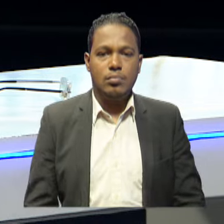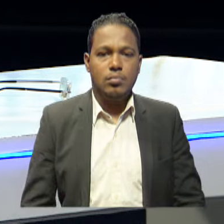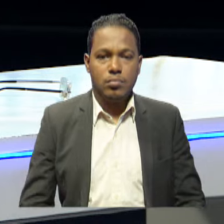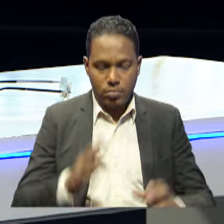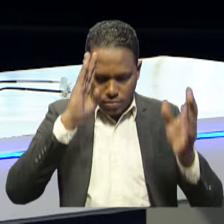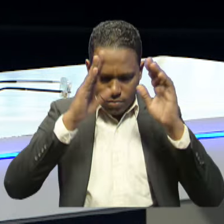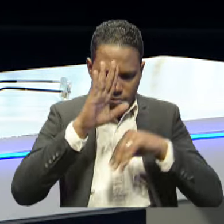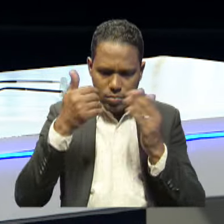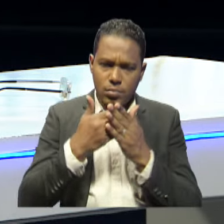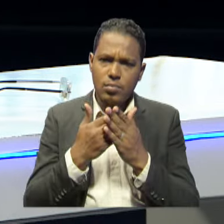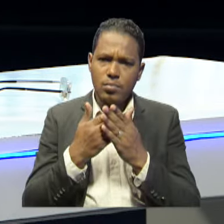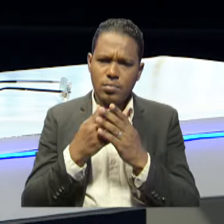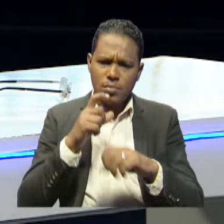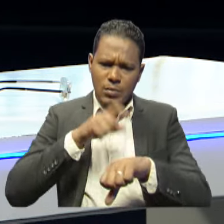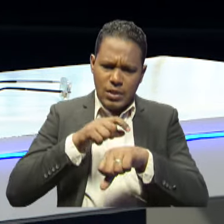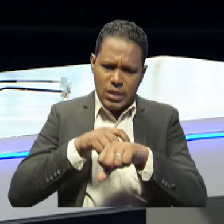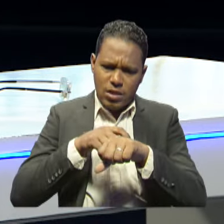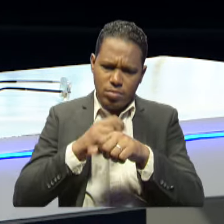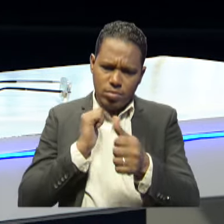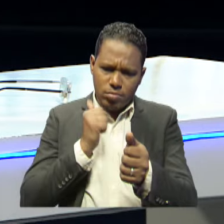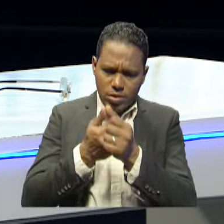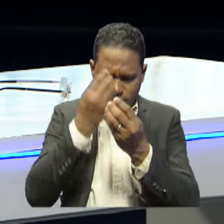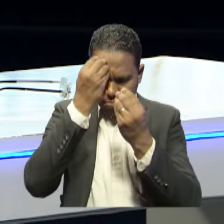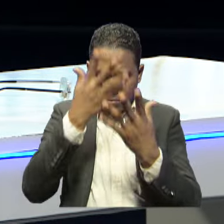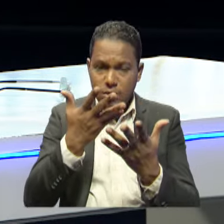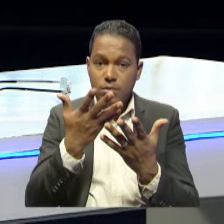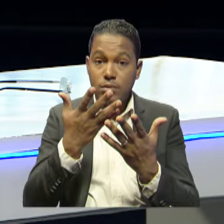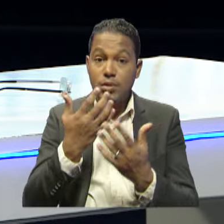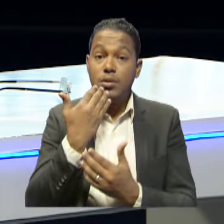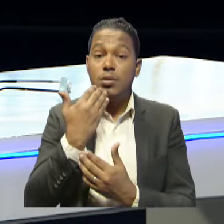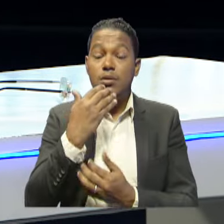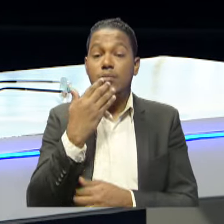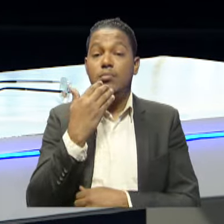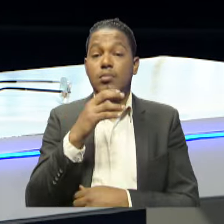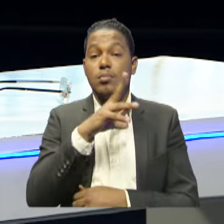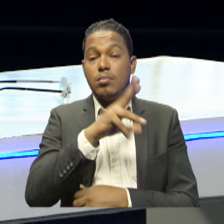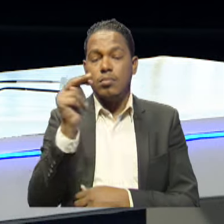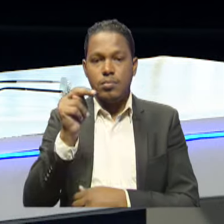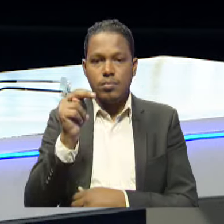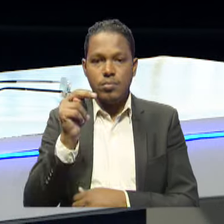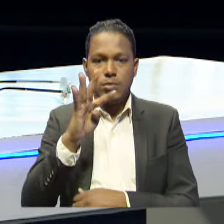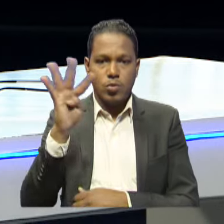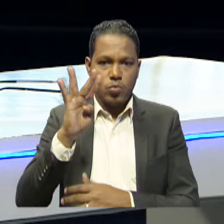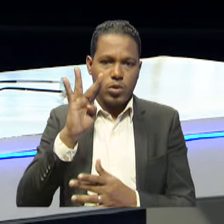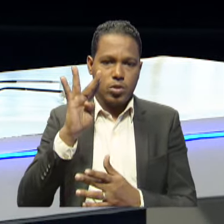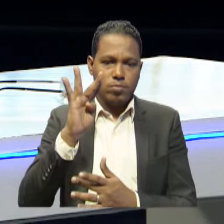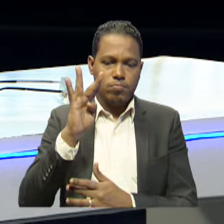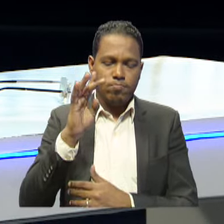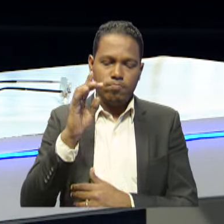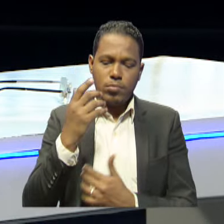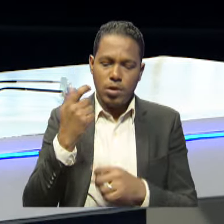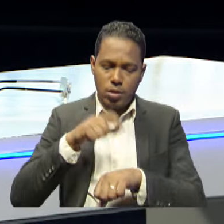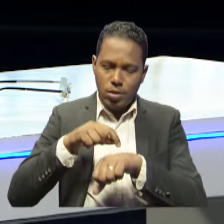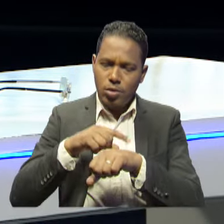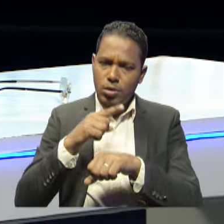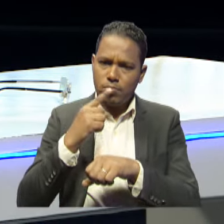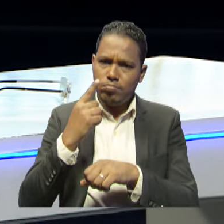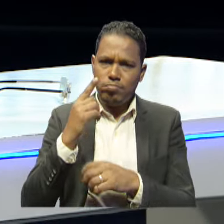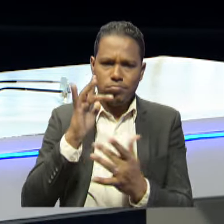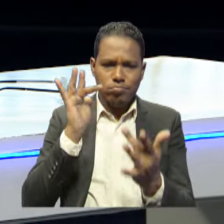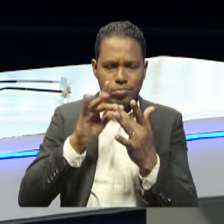Hola a todos tiempo de una importante actualización informativa gracias a Central de noticias el cuatro a est ahora y siempre